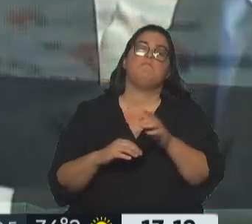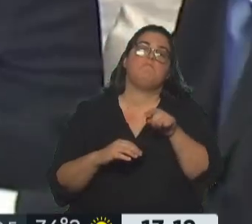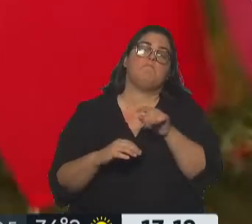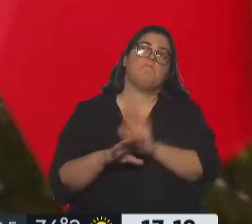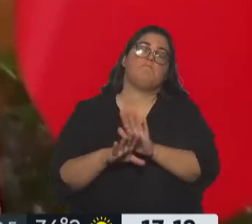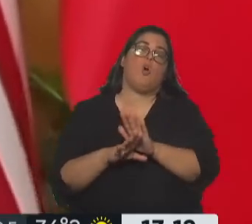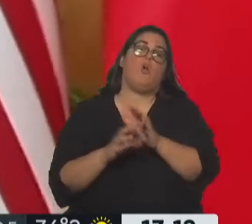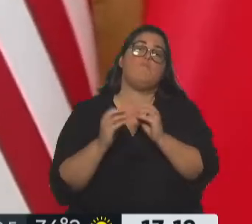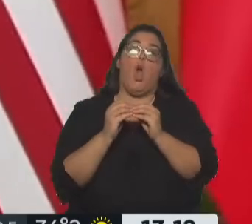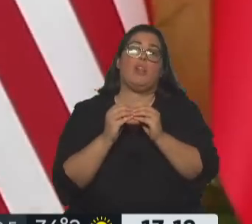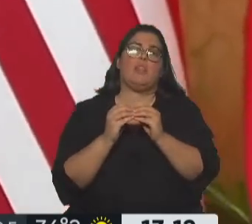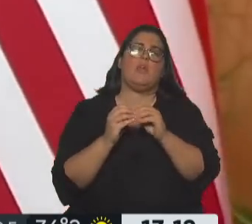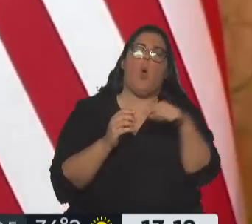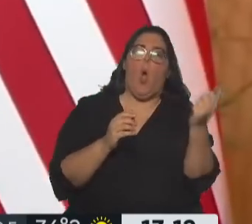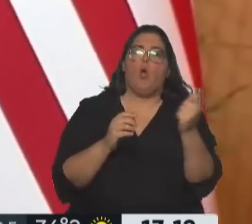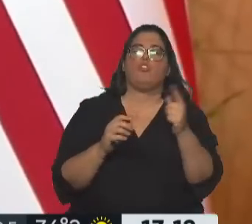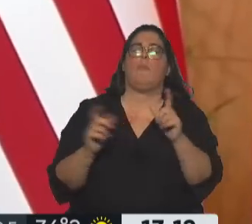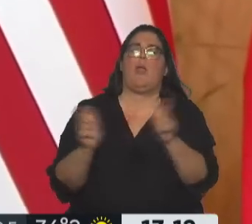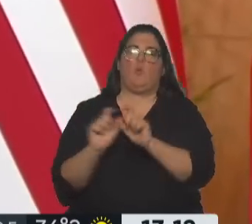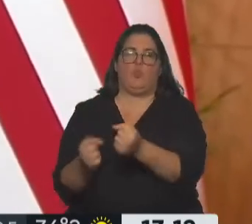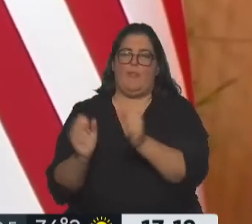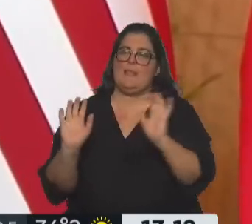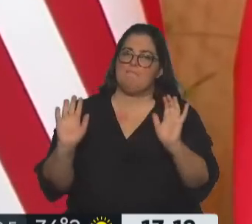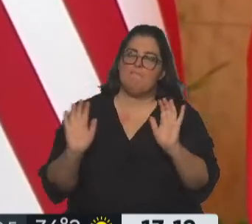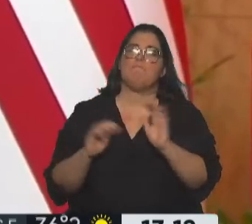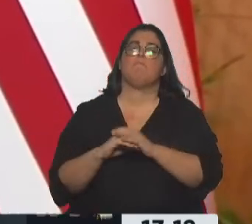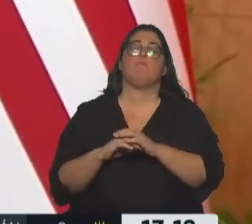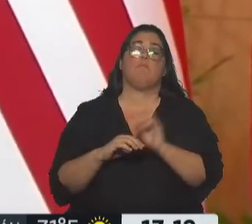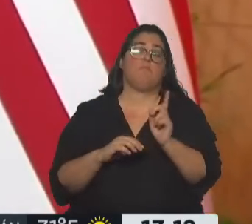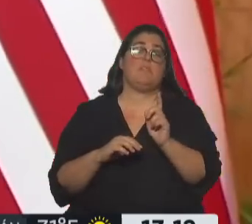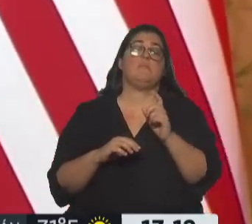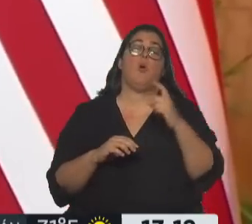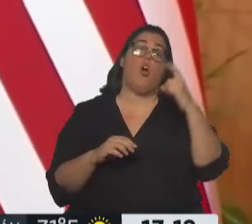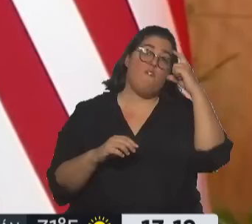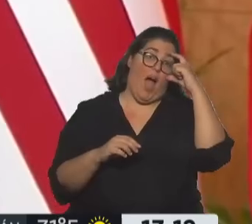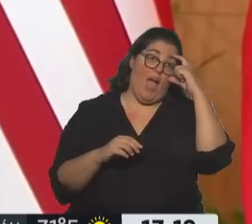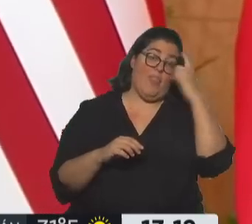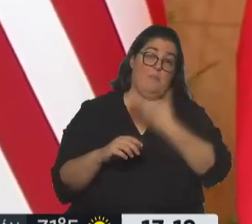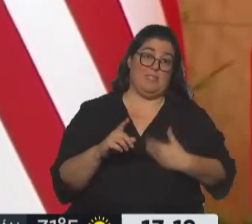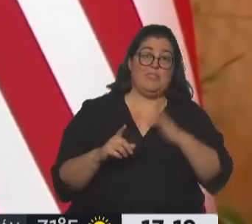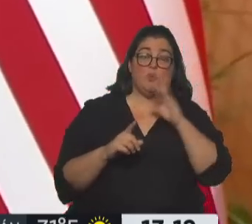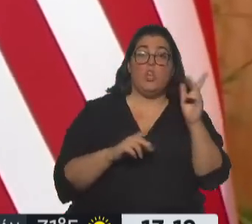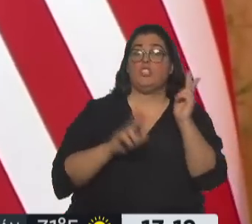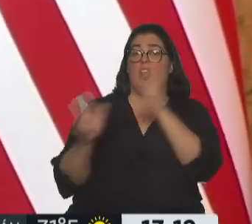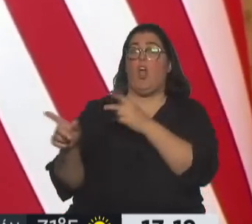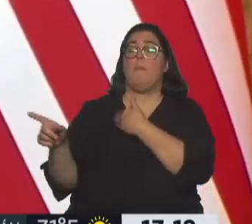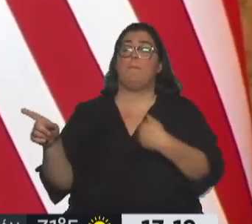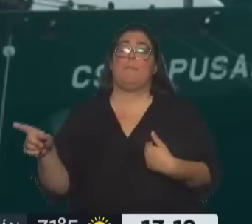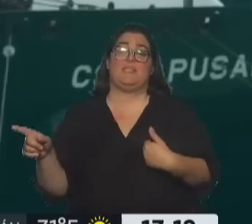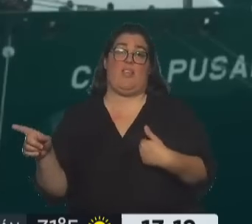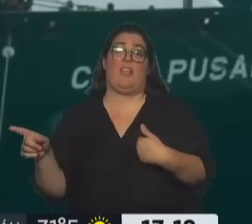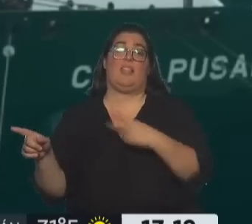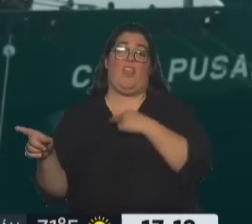a esta tensión que siguió en las semanas? Porque, bueno, Biden le dijo a Xi Jinping que quería tener una